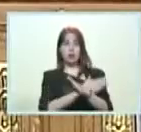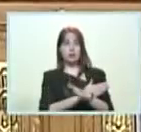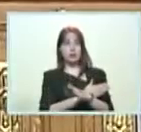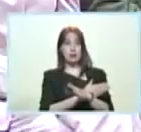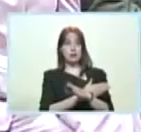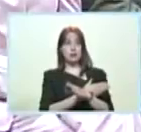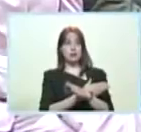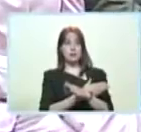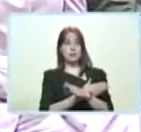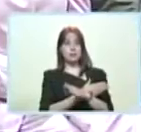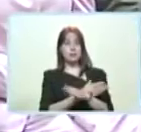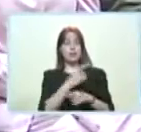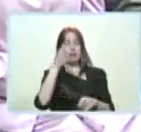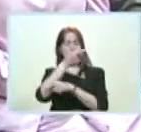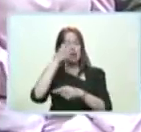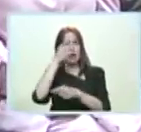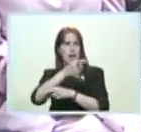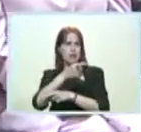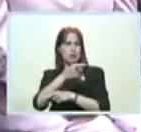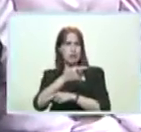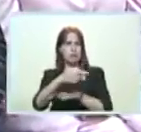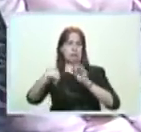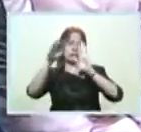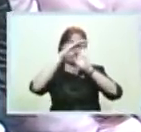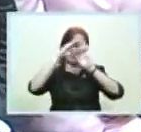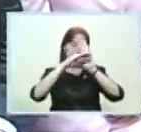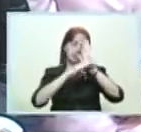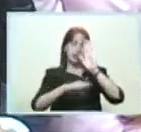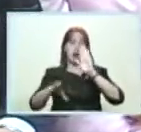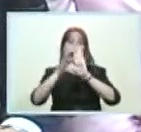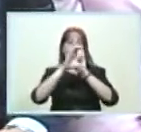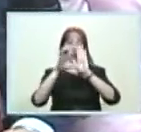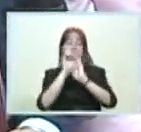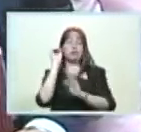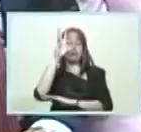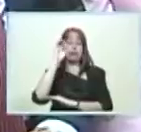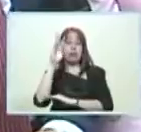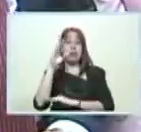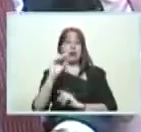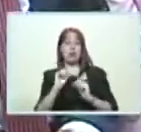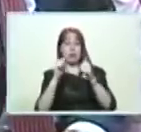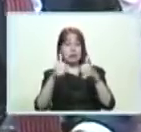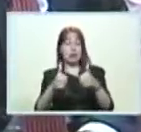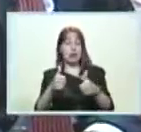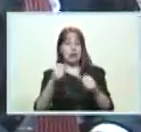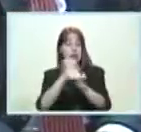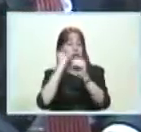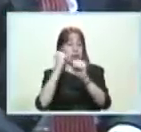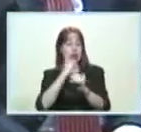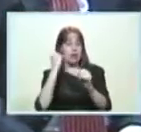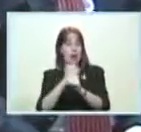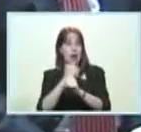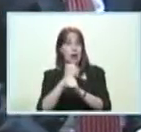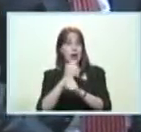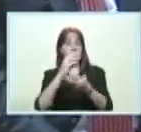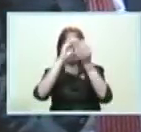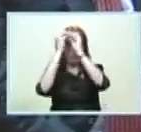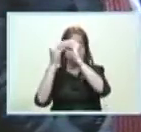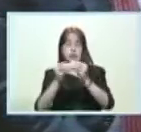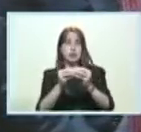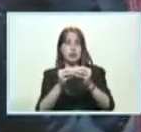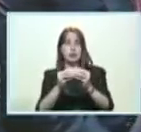a través de los decretos constituyentes que ya han empezado, a través de los actos